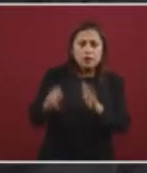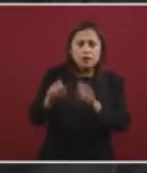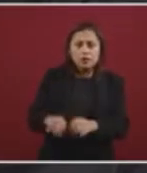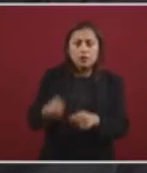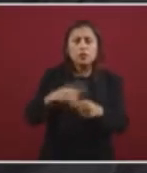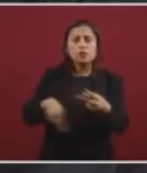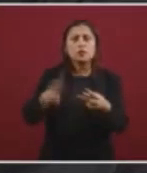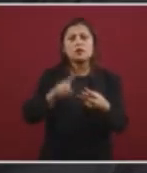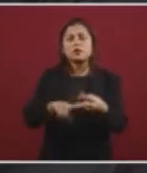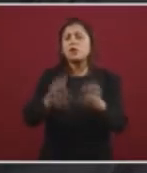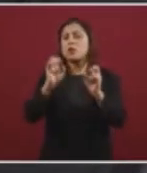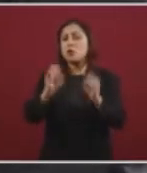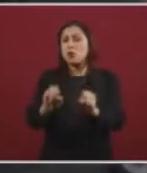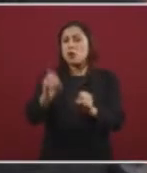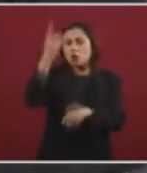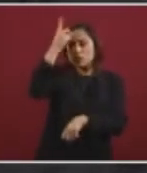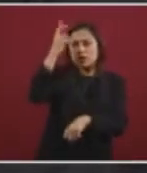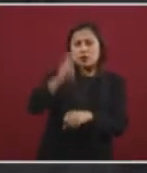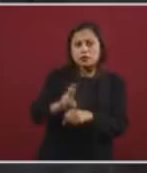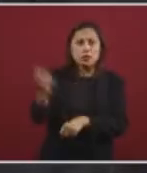radio, nunca me he quejado